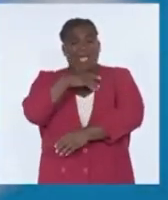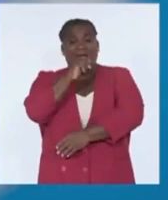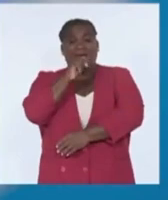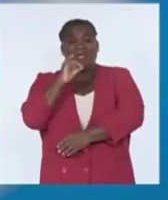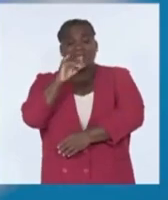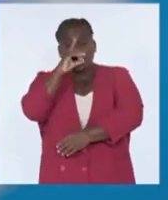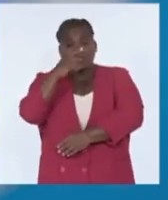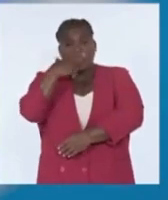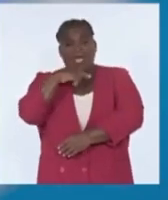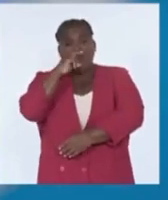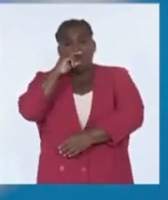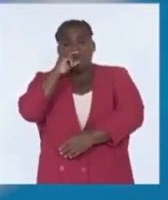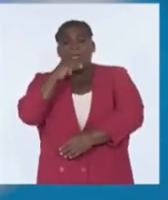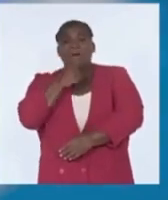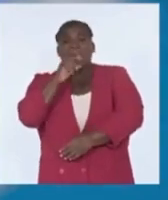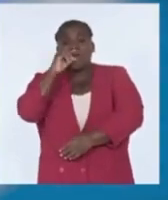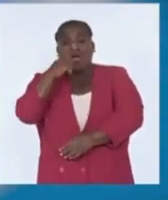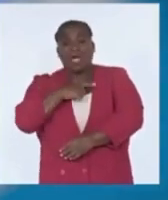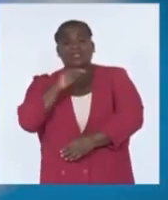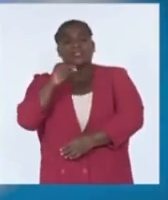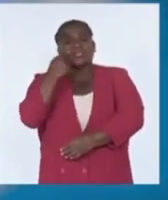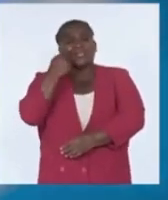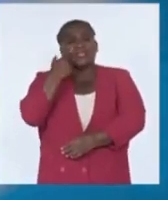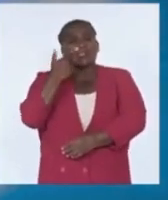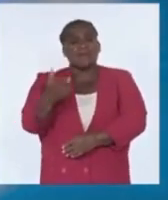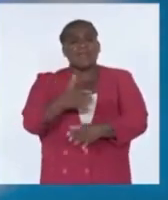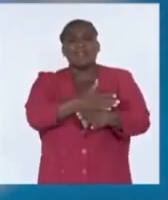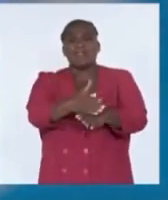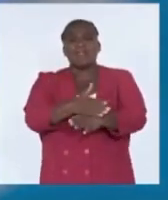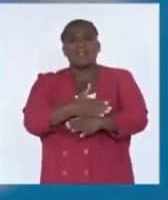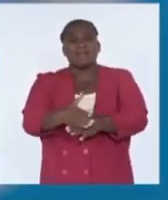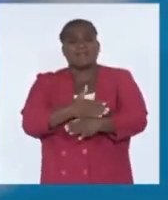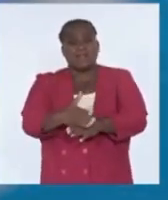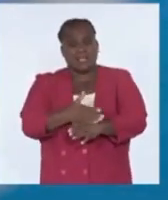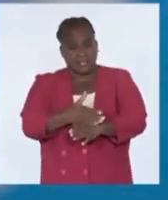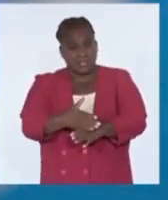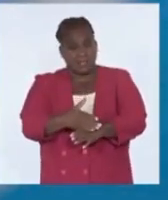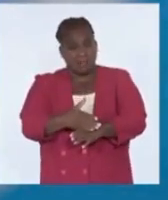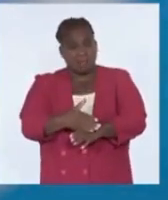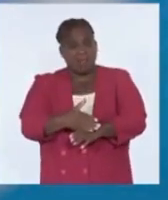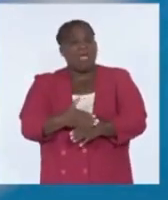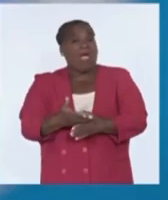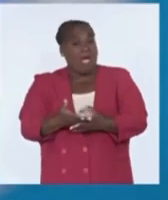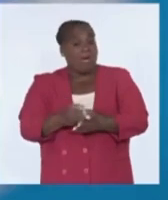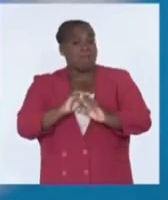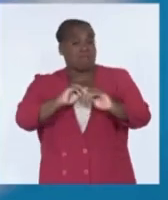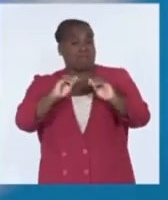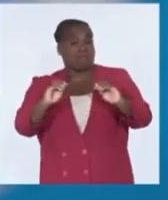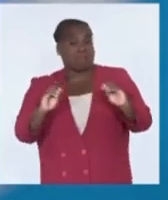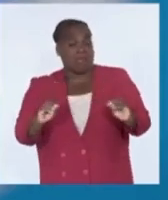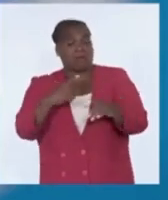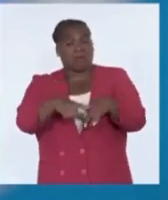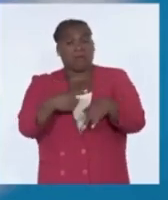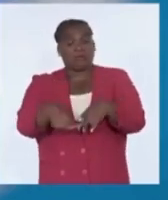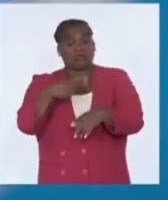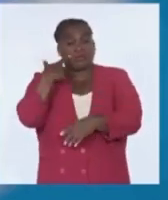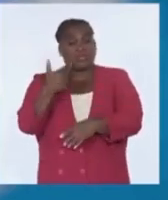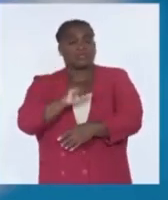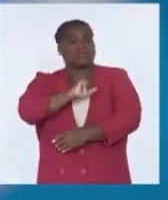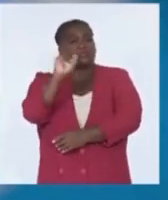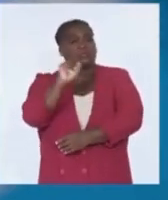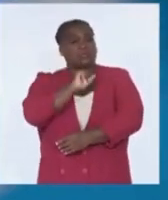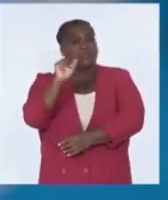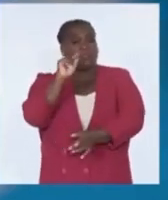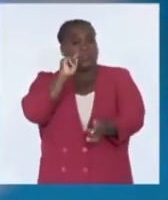más eficientes de cerrar la creciente brecha movilizando la voluntad política y los recursos necesarios para lograr los objetivos de